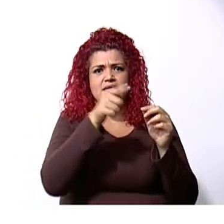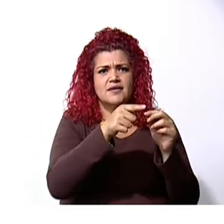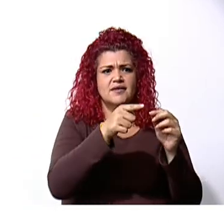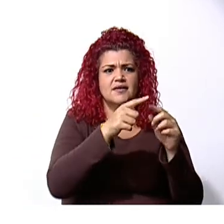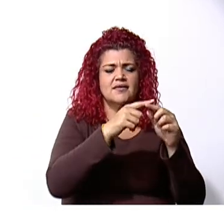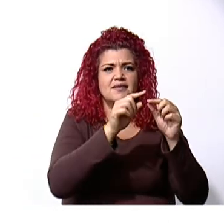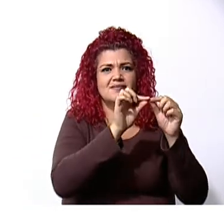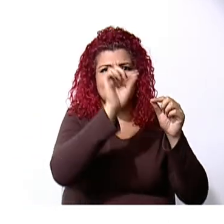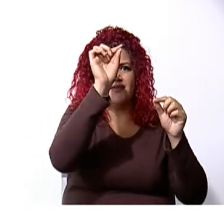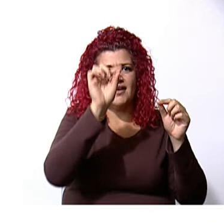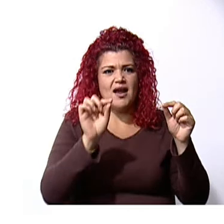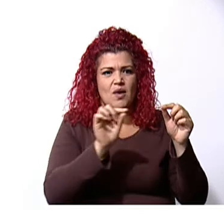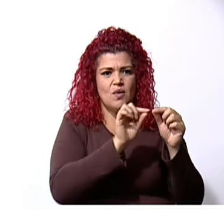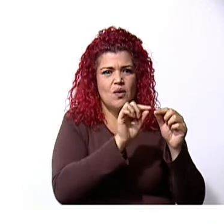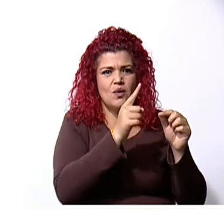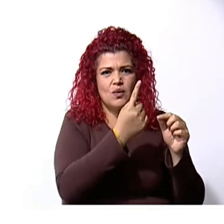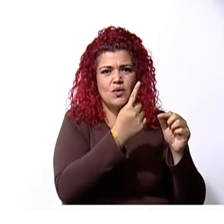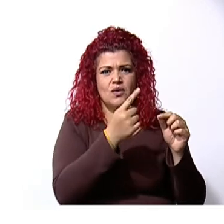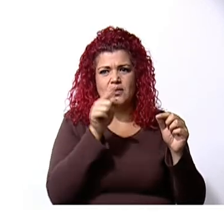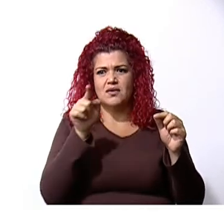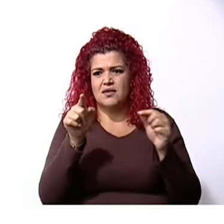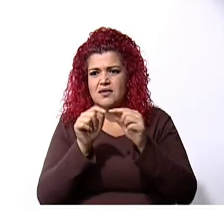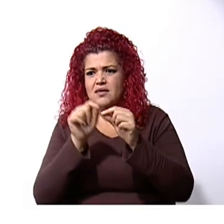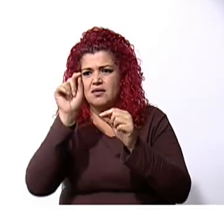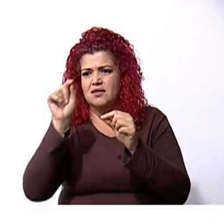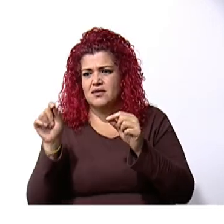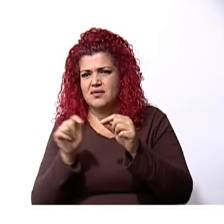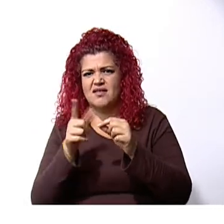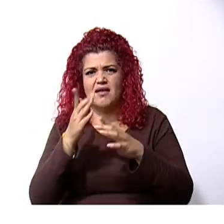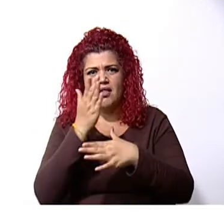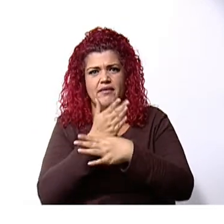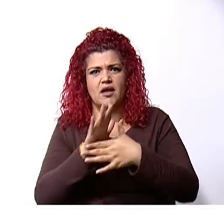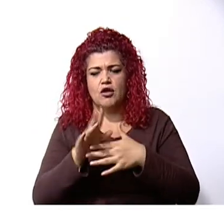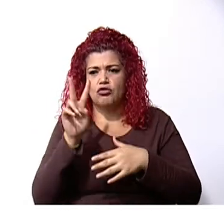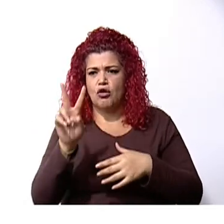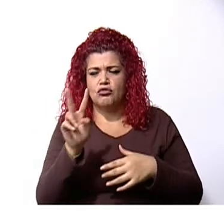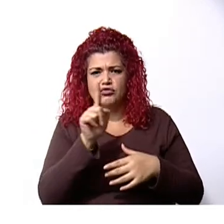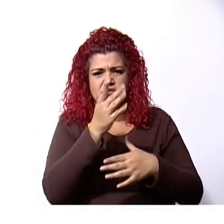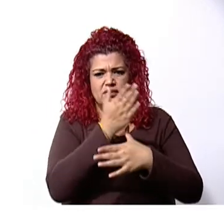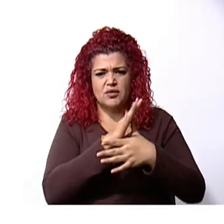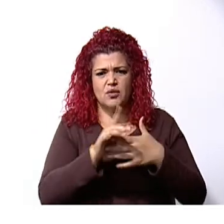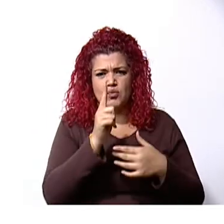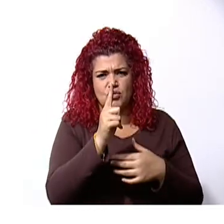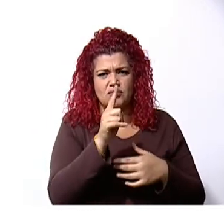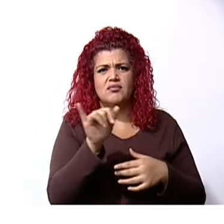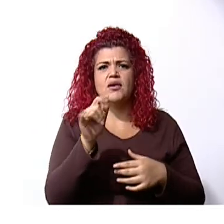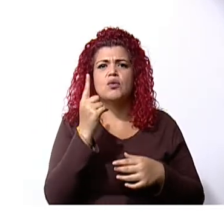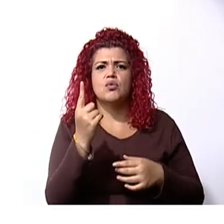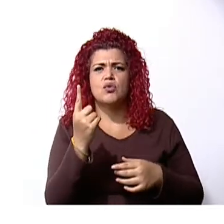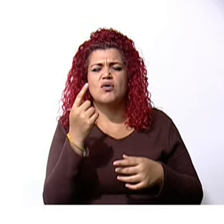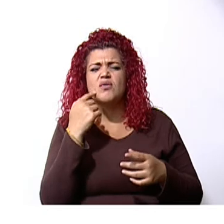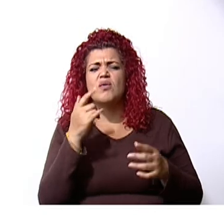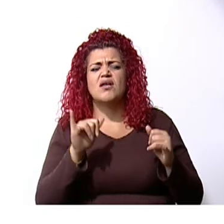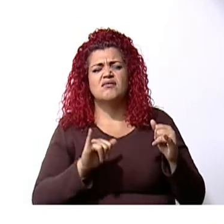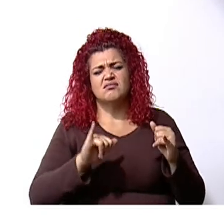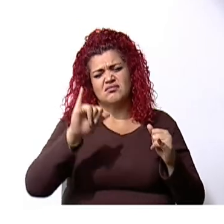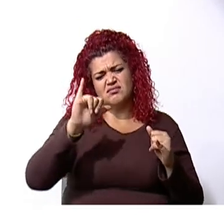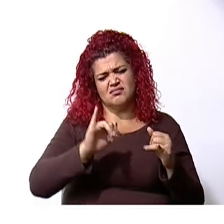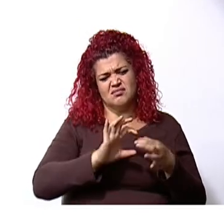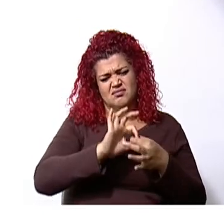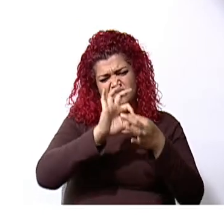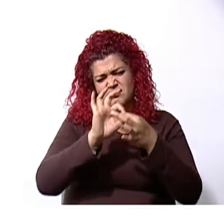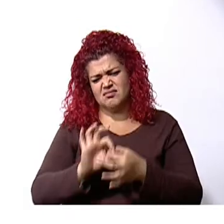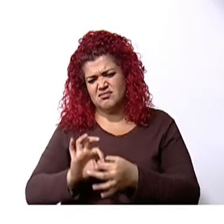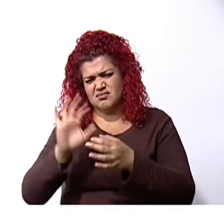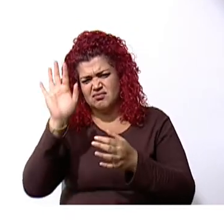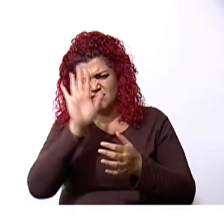1. 2 entre 1, 1. ¿Y qué relación hay entre sus perímetros?